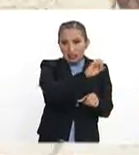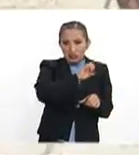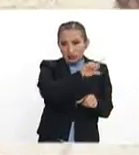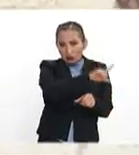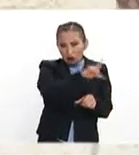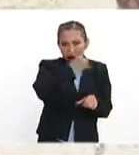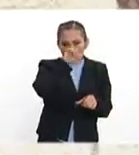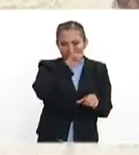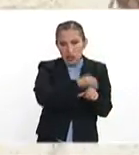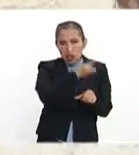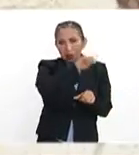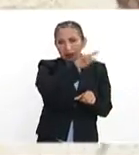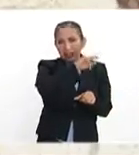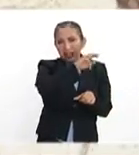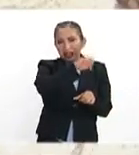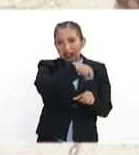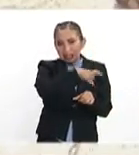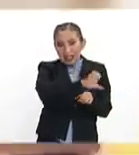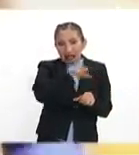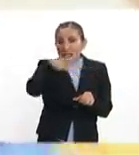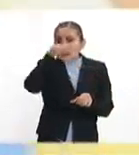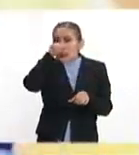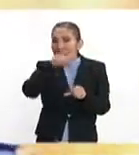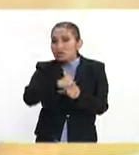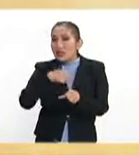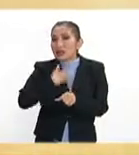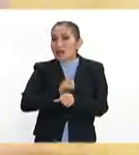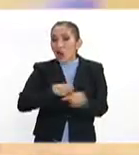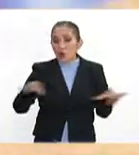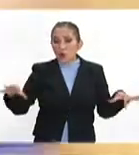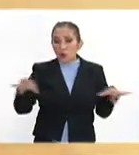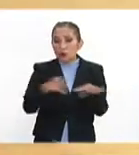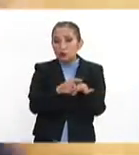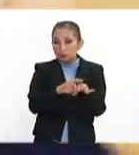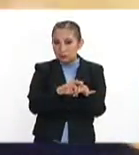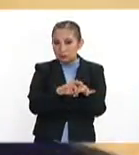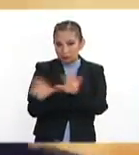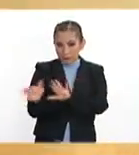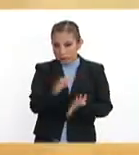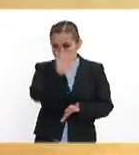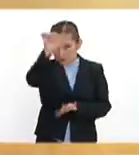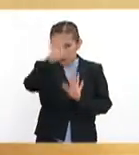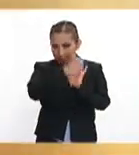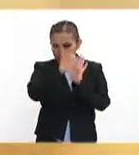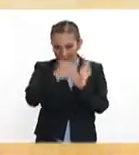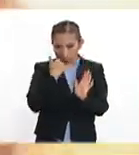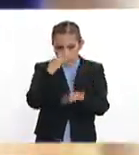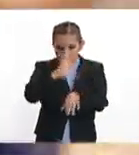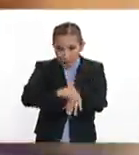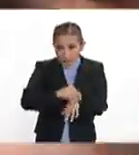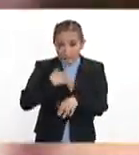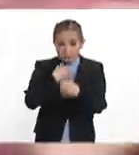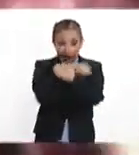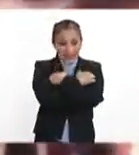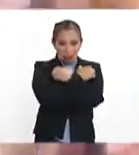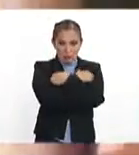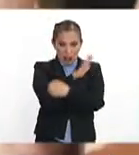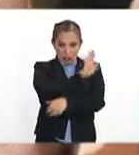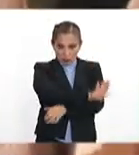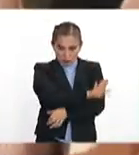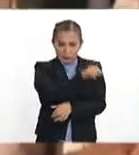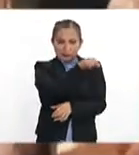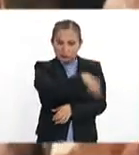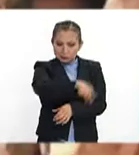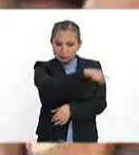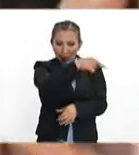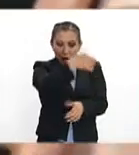el secretario Luis Enrique Miranda, y la Secretaría de Salud. O un ejemplo más, si me lo permiten, educación, que es una